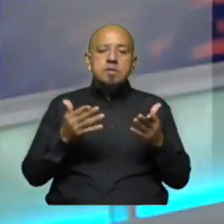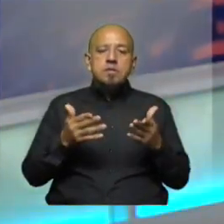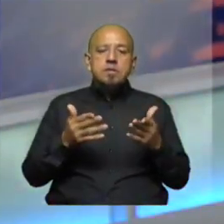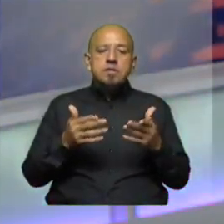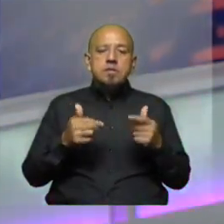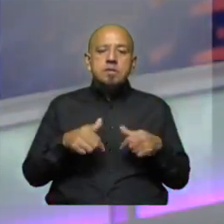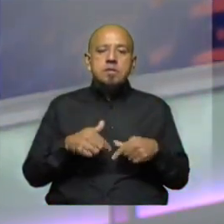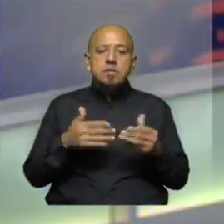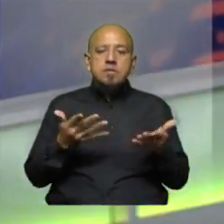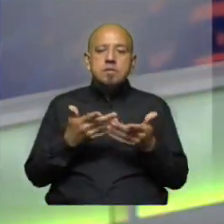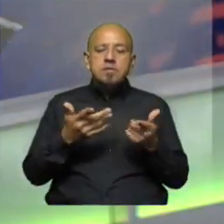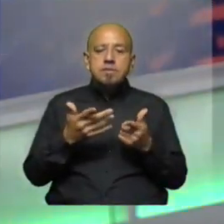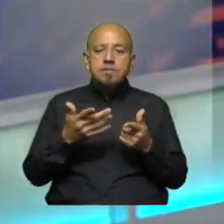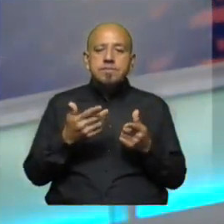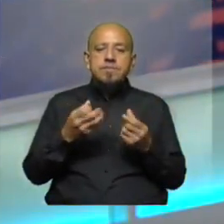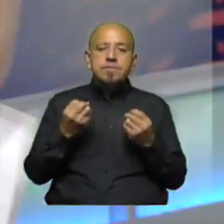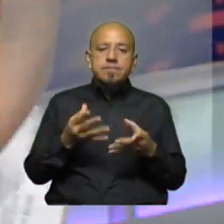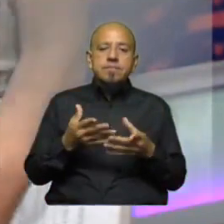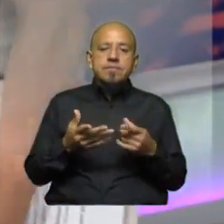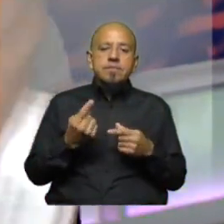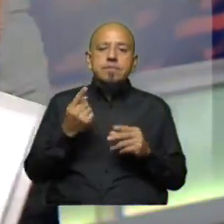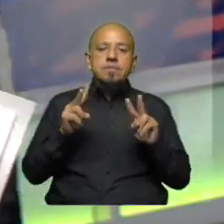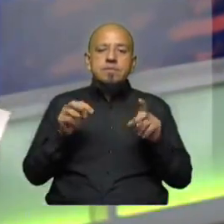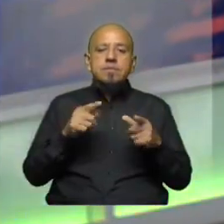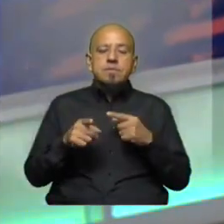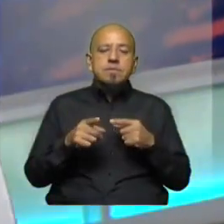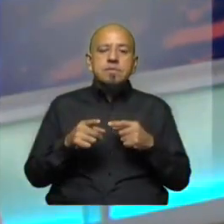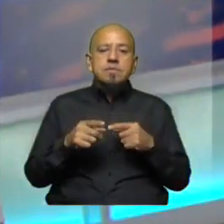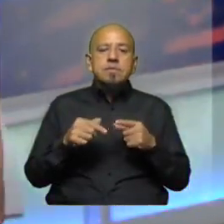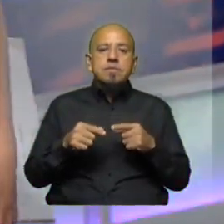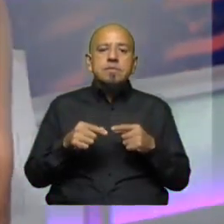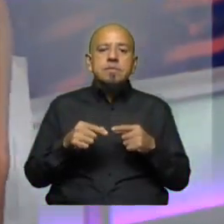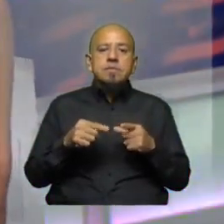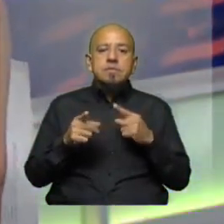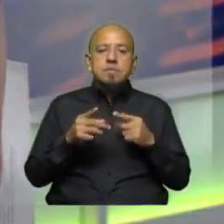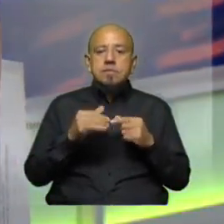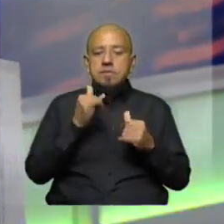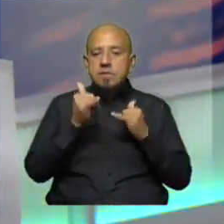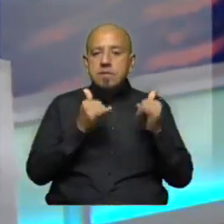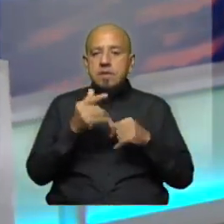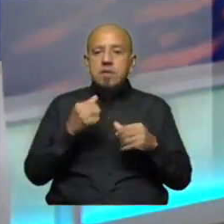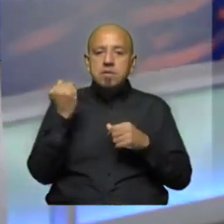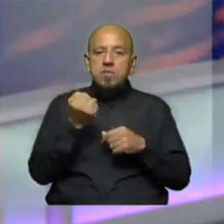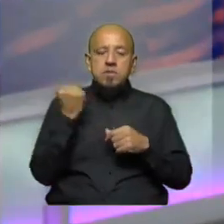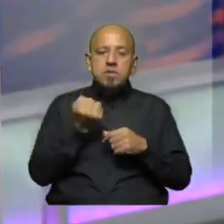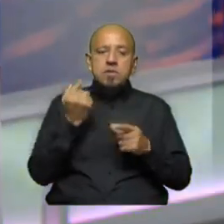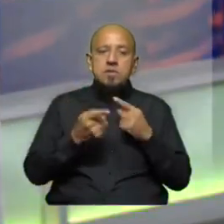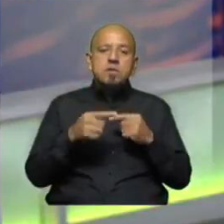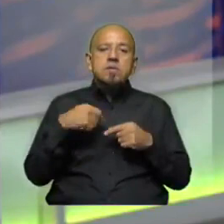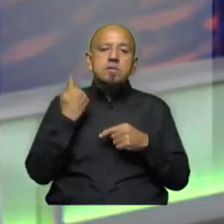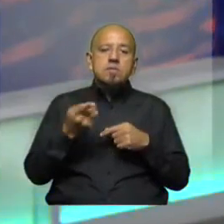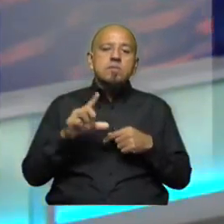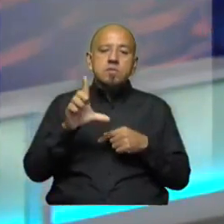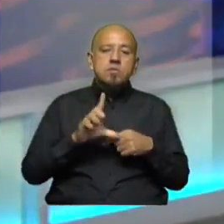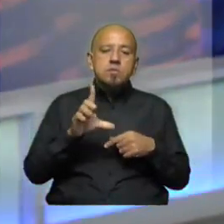ahora también a disfrutar de la Tabaré, porque tenemos un temita más con el que cerramos. Y tenemos una información muy importante para darles. El